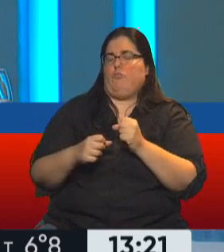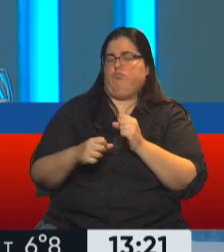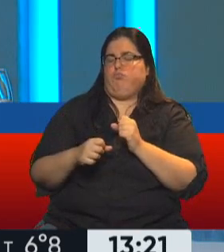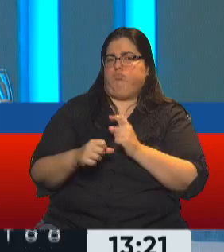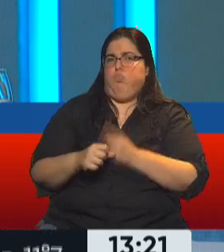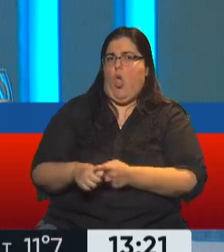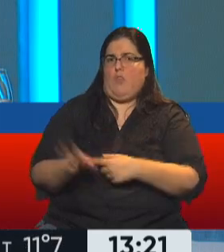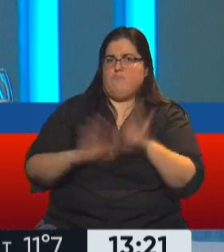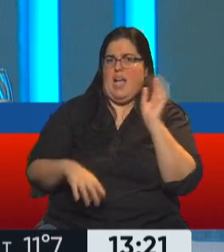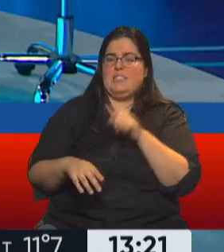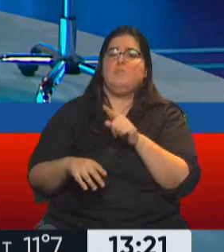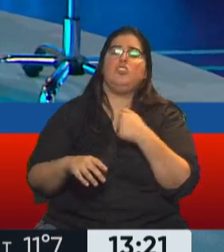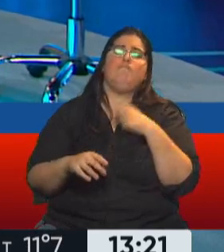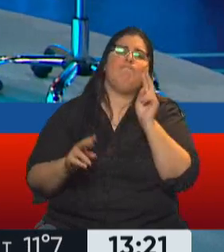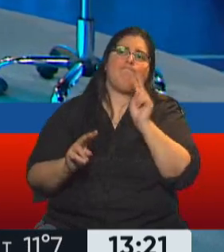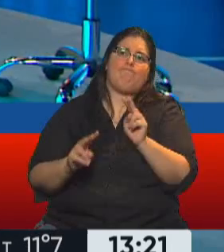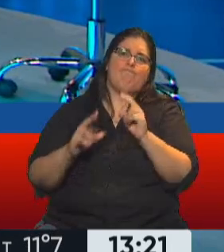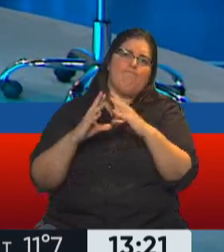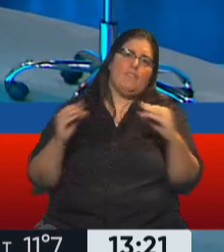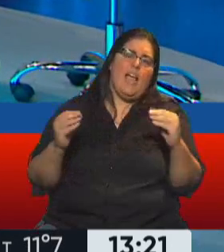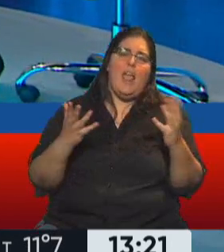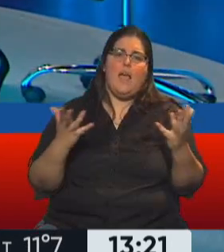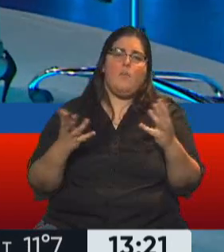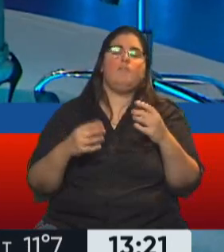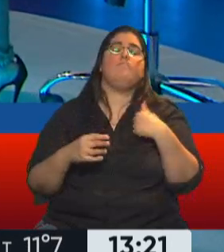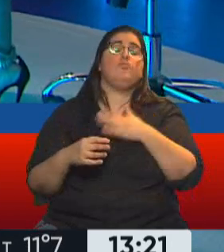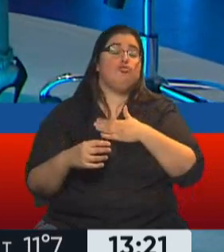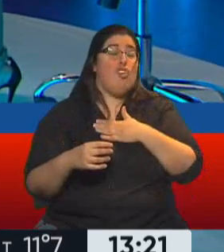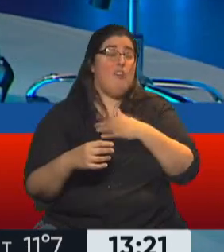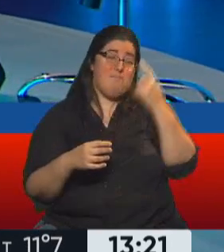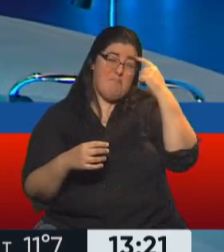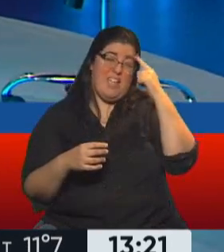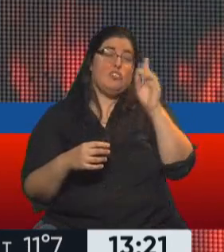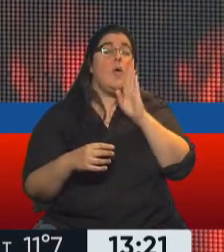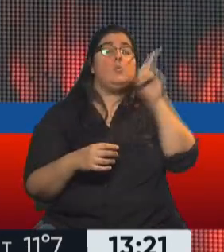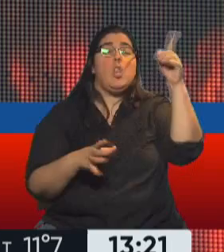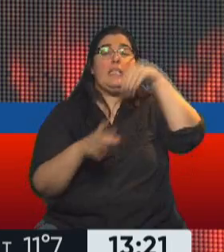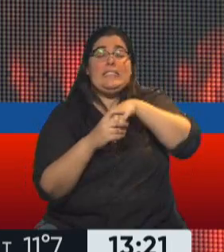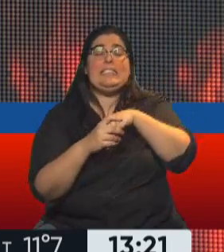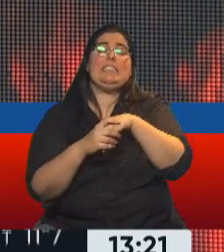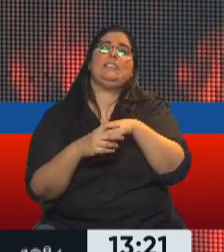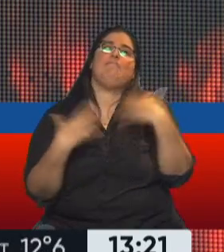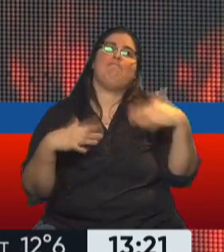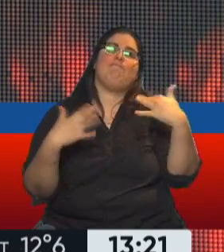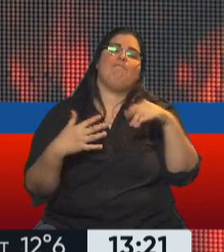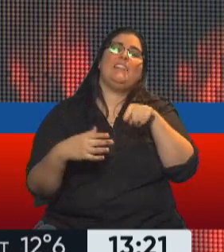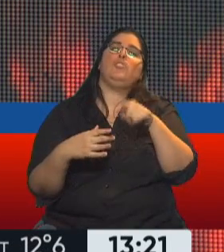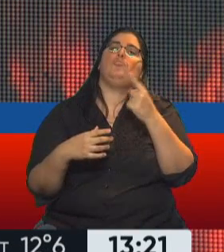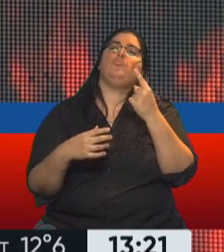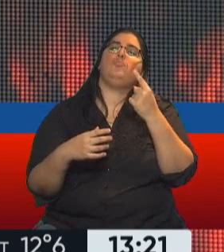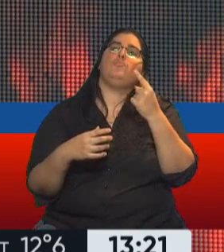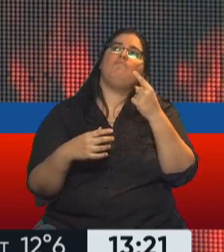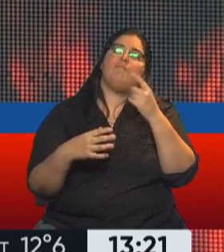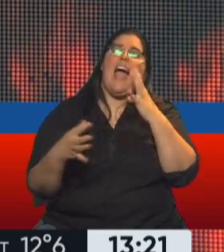desde mi punto de vista, es diáfana. Yo no le veo mayores... A mí el tema de la injerencia de Estados Unidos siempre me parece un juego ahí, un elemento para el